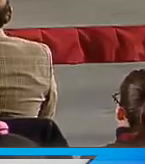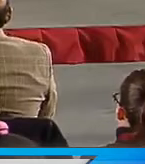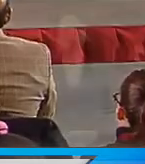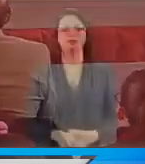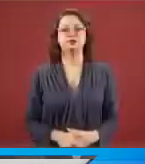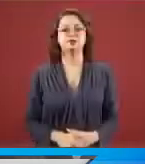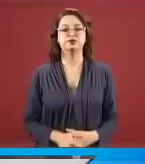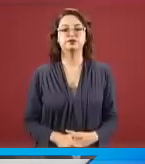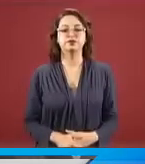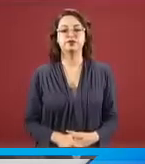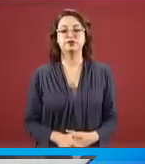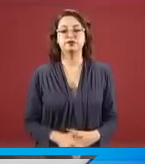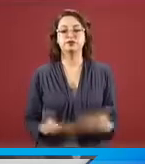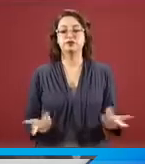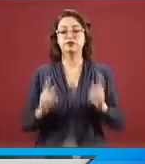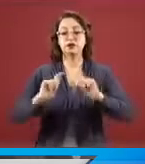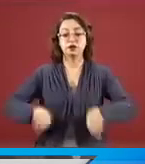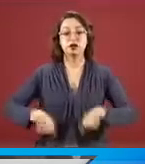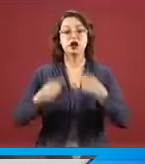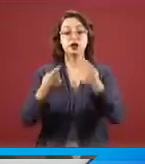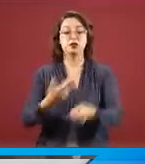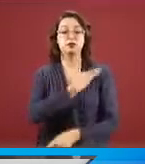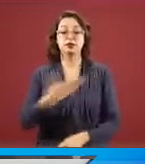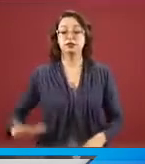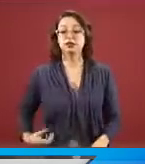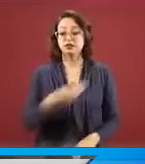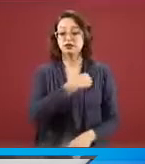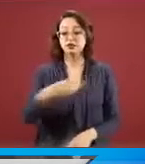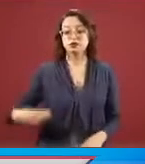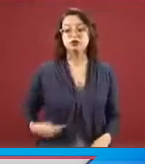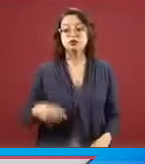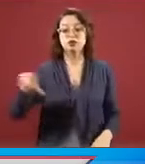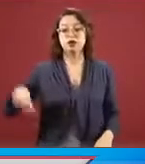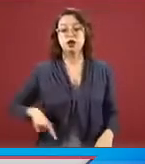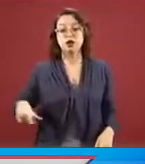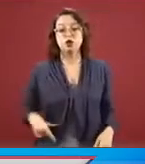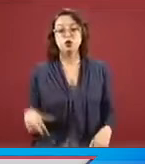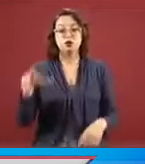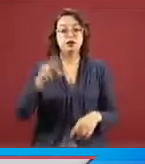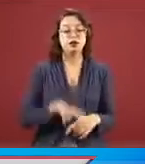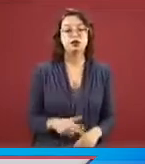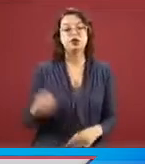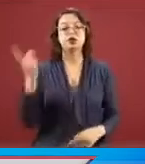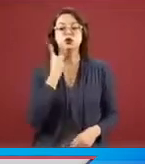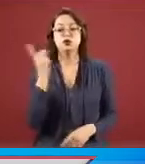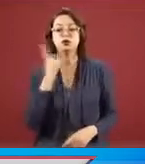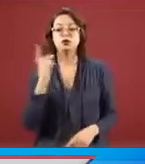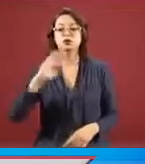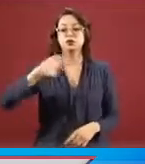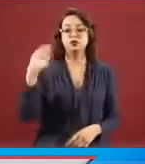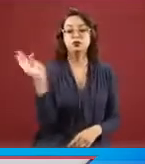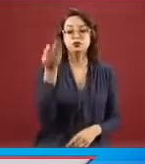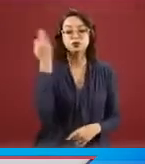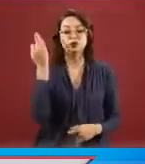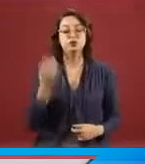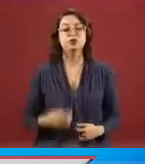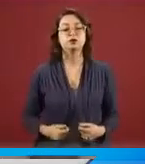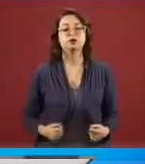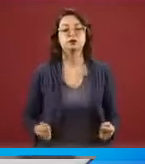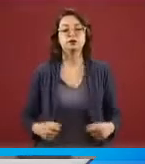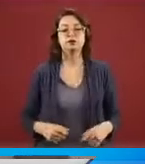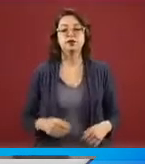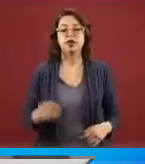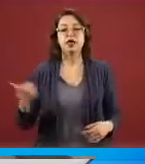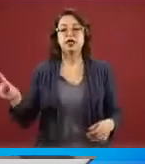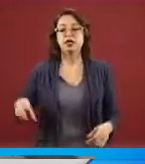la democracia en México, por lo que no tendrá injerencia alguna en las elecciones del 2021. Ni siquiera opina en relación a estos temas.